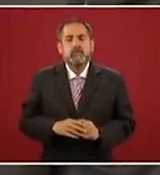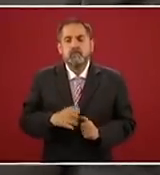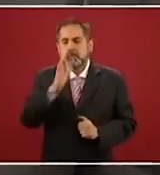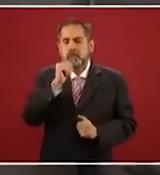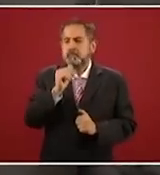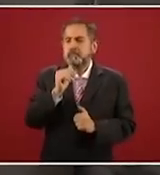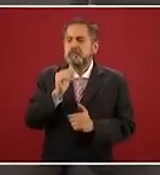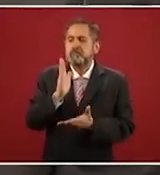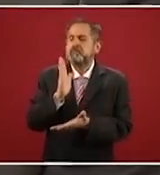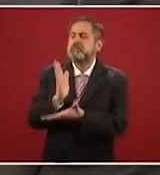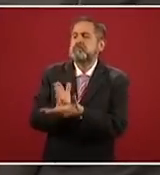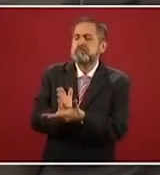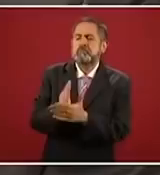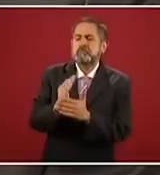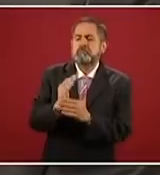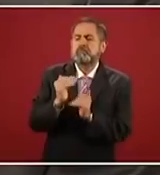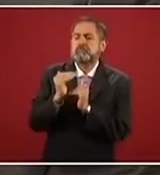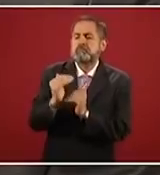limitarse,